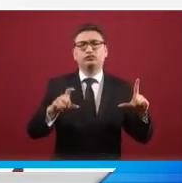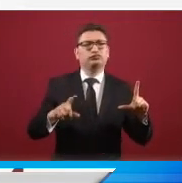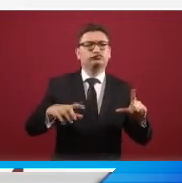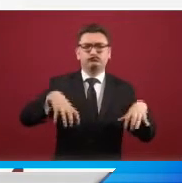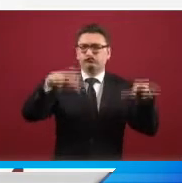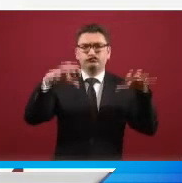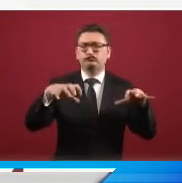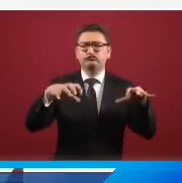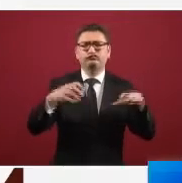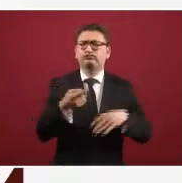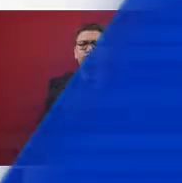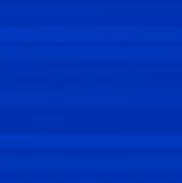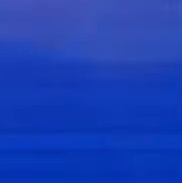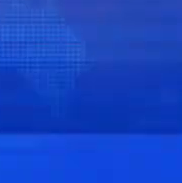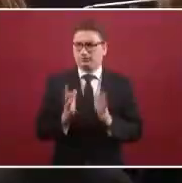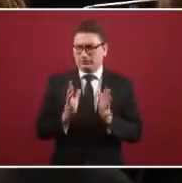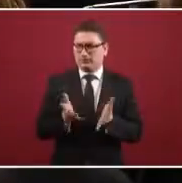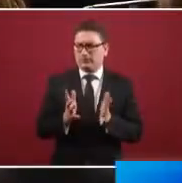desastres naturales.